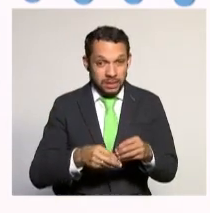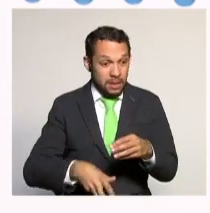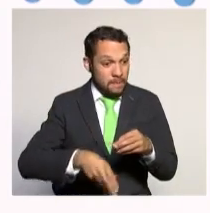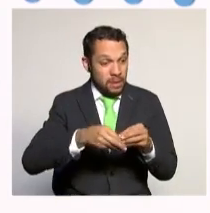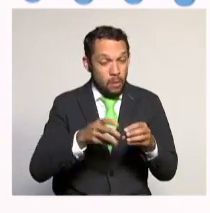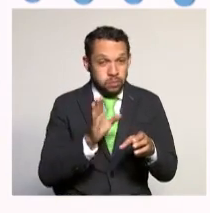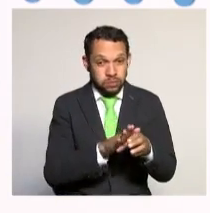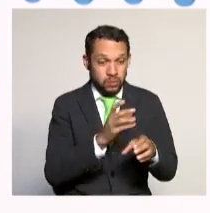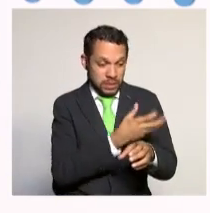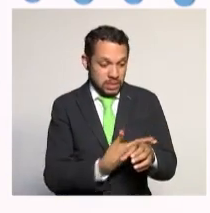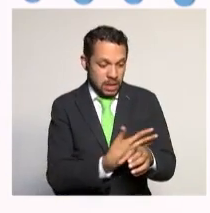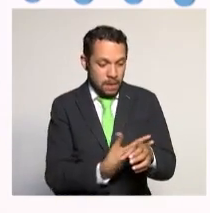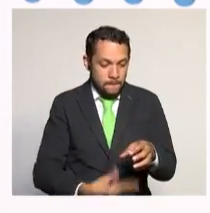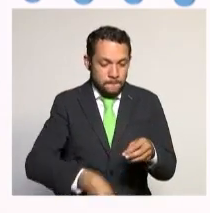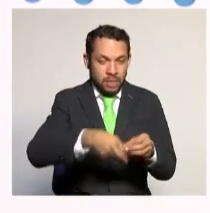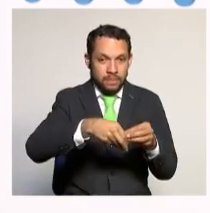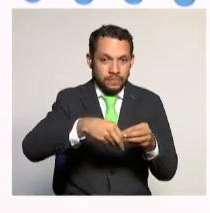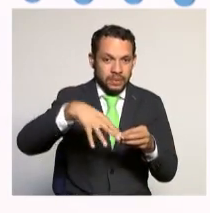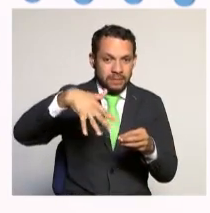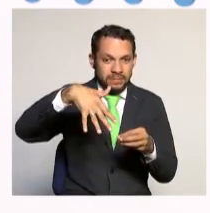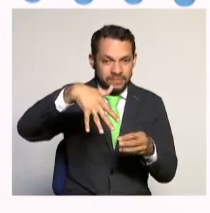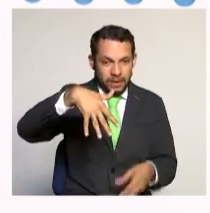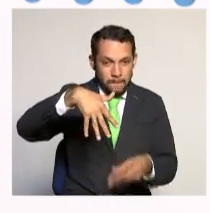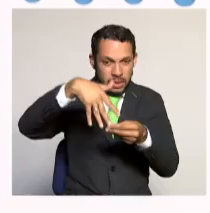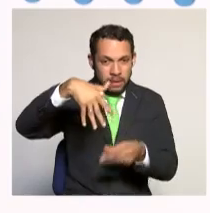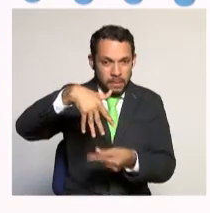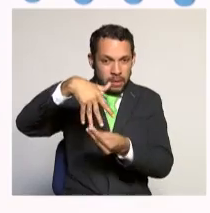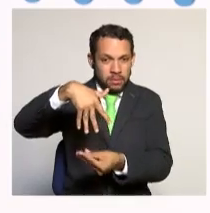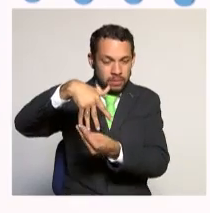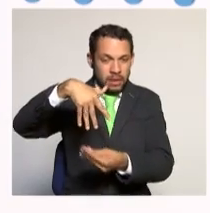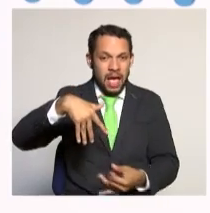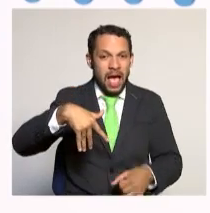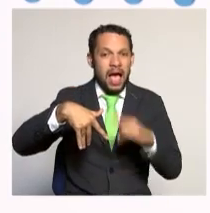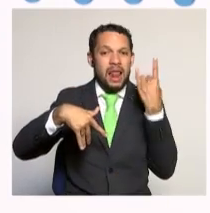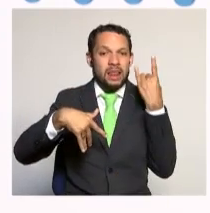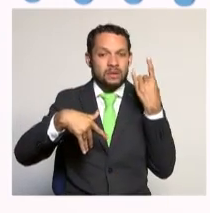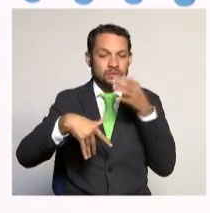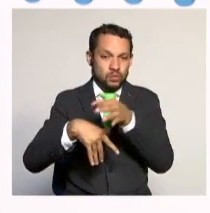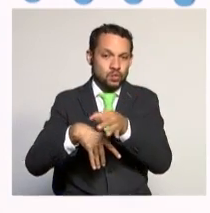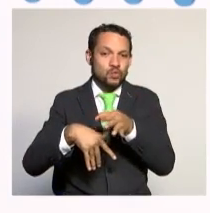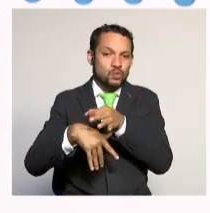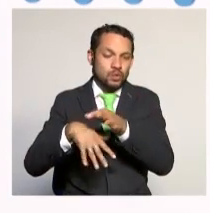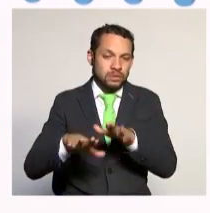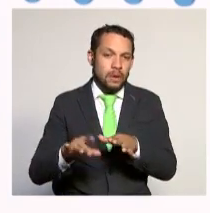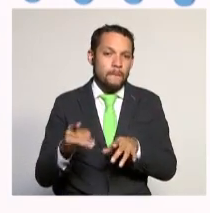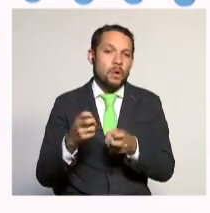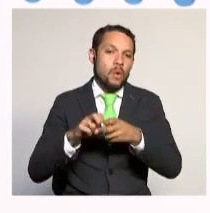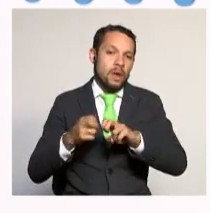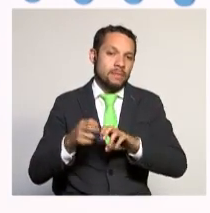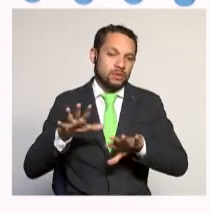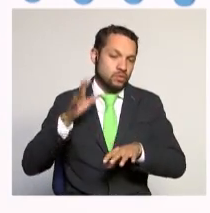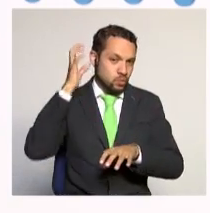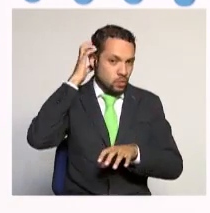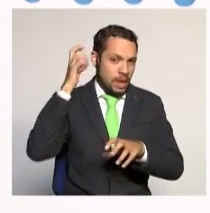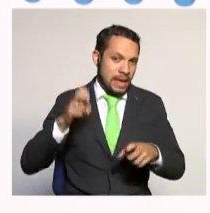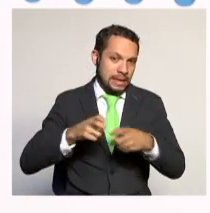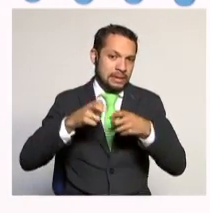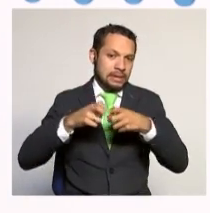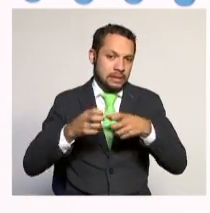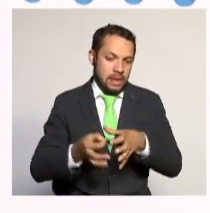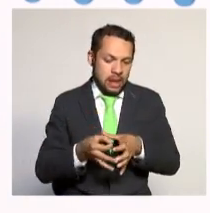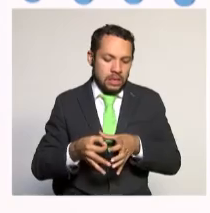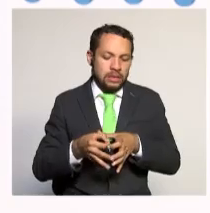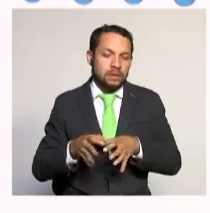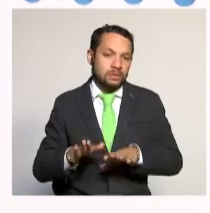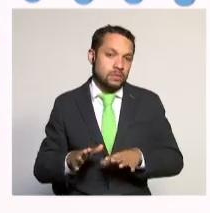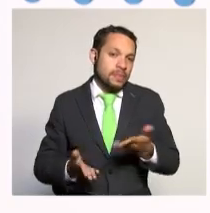amiloide sanguíneo pudiera estar marcando para indicar que esa persona está empezando a desarrollar enfermedad de Alzheimer.